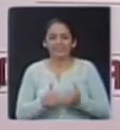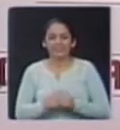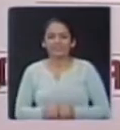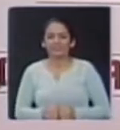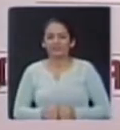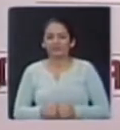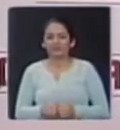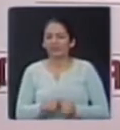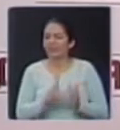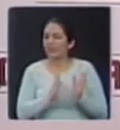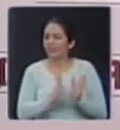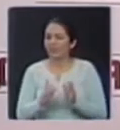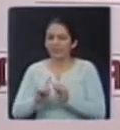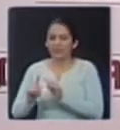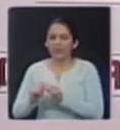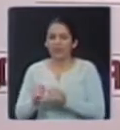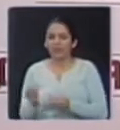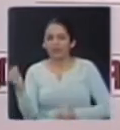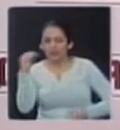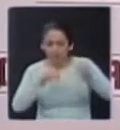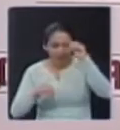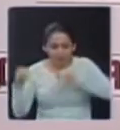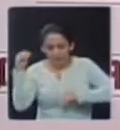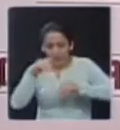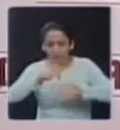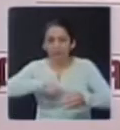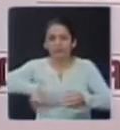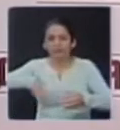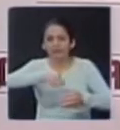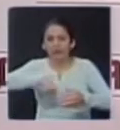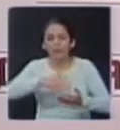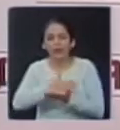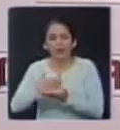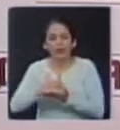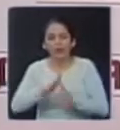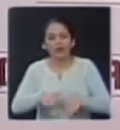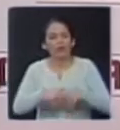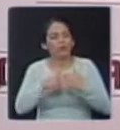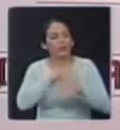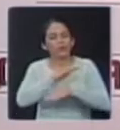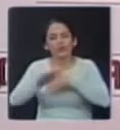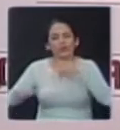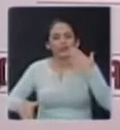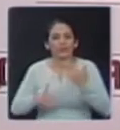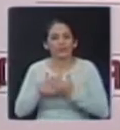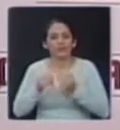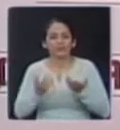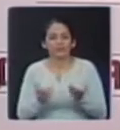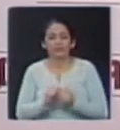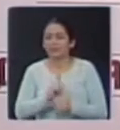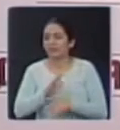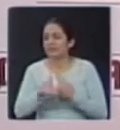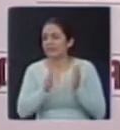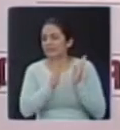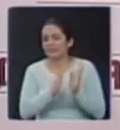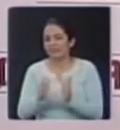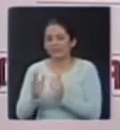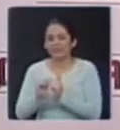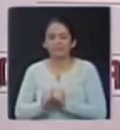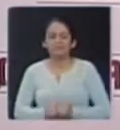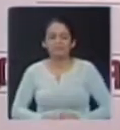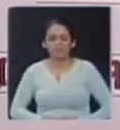ingredientes, hay que coordinar todas las actividades también que se van a realizar durante el día, porque bueno, existirán